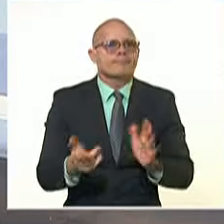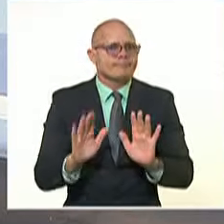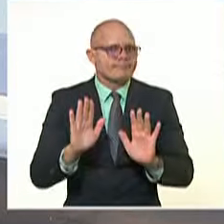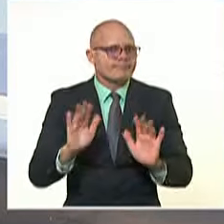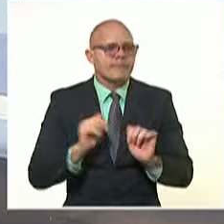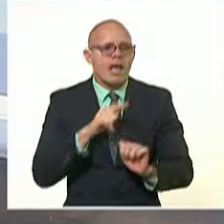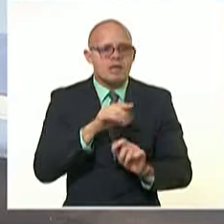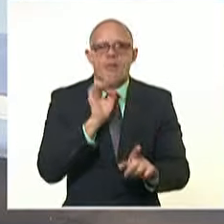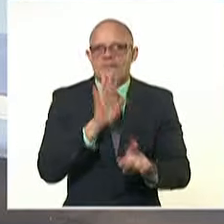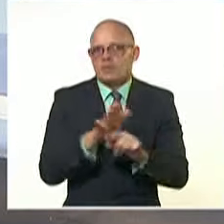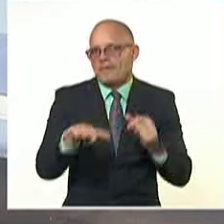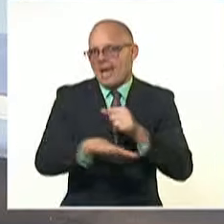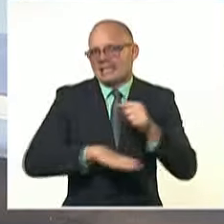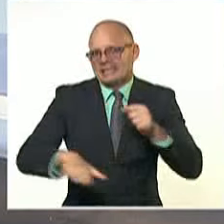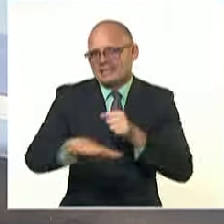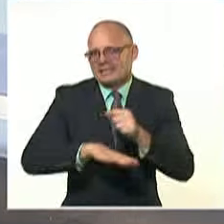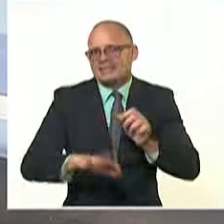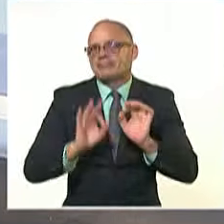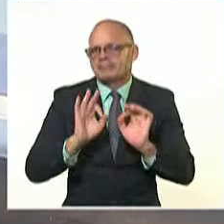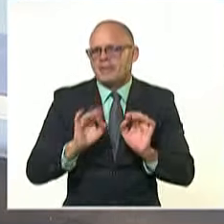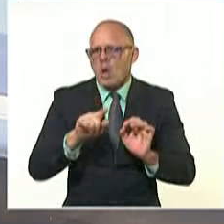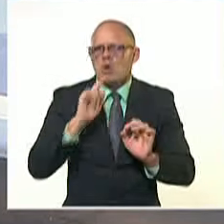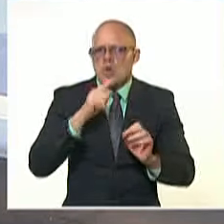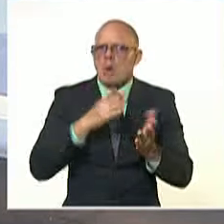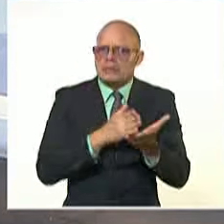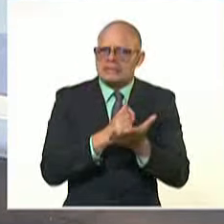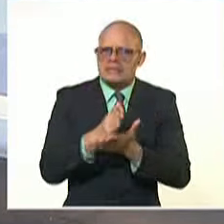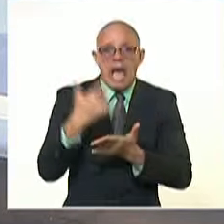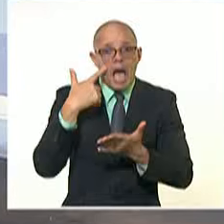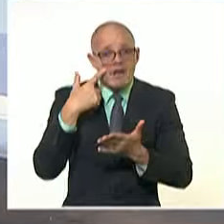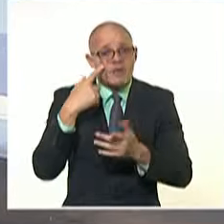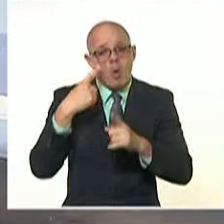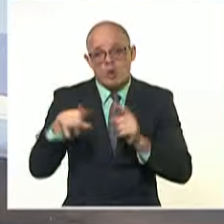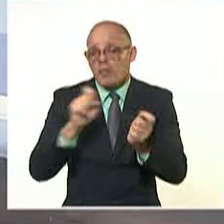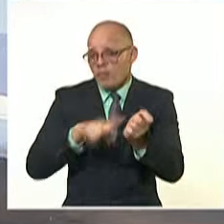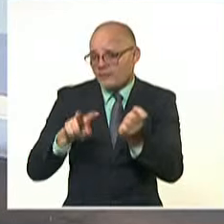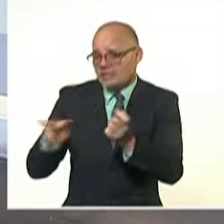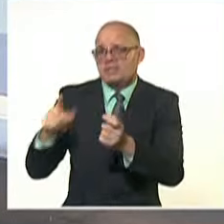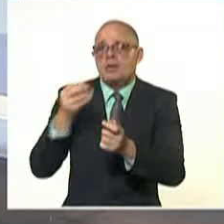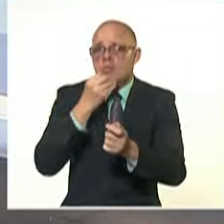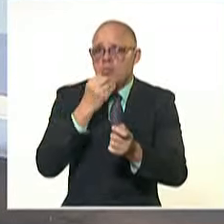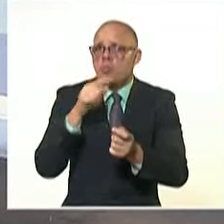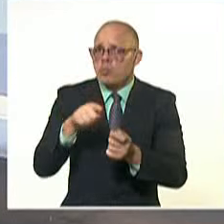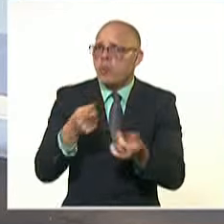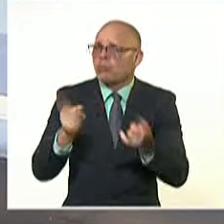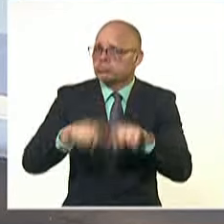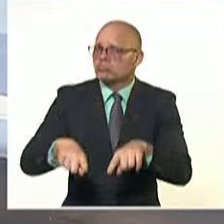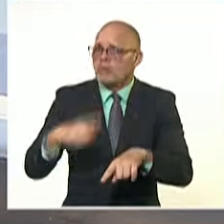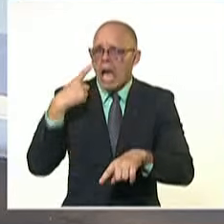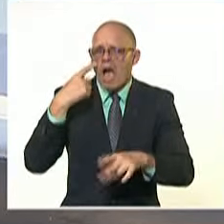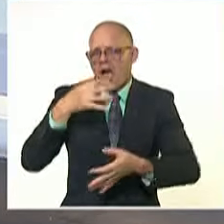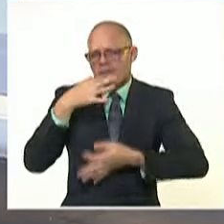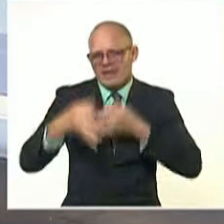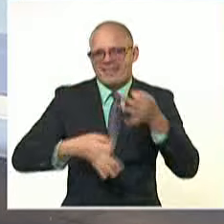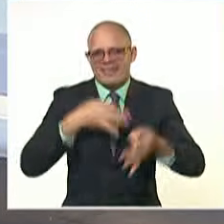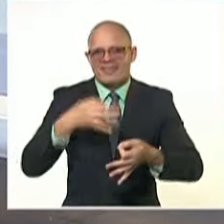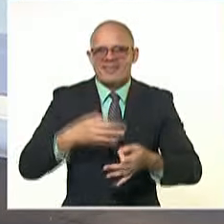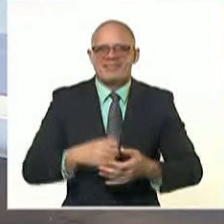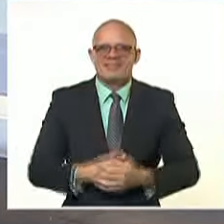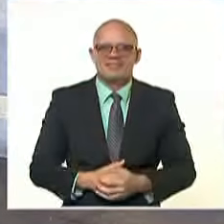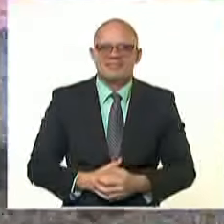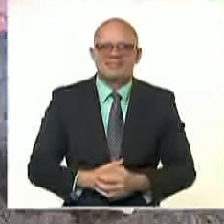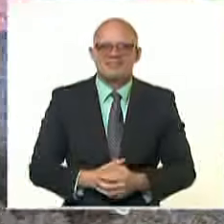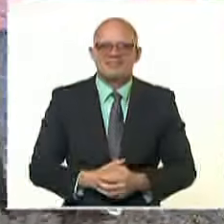deporte en la base y también es un ejemplo a seguir por otros territorios en estos tiempos de dificultades económicas. Más detalles con el colega Osbiel Castro Medel.